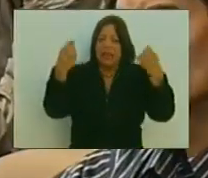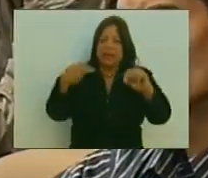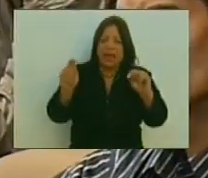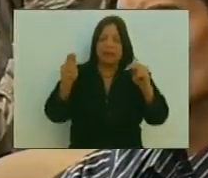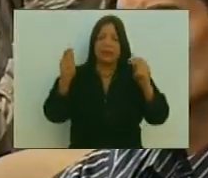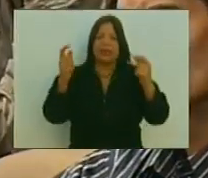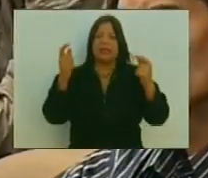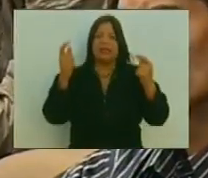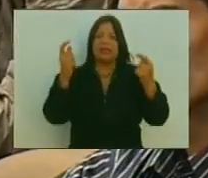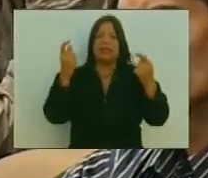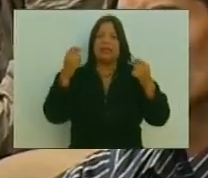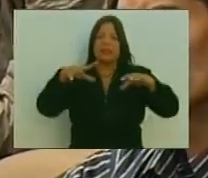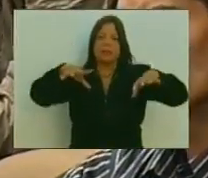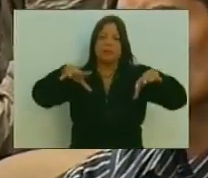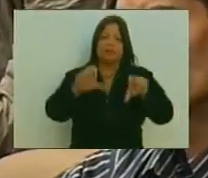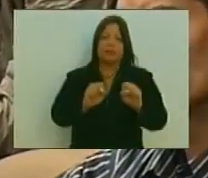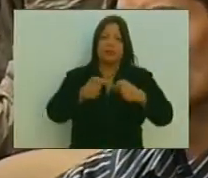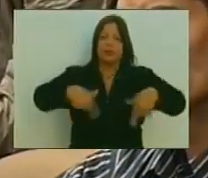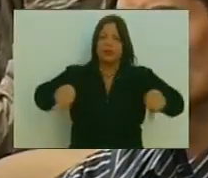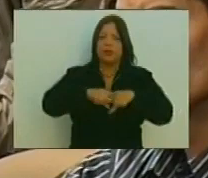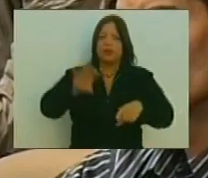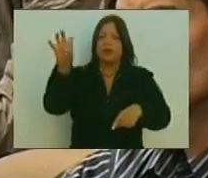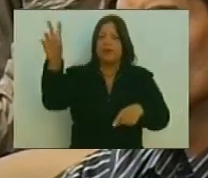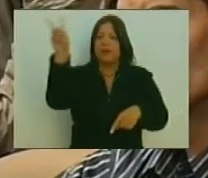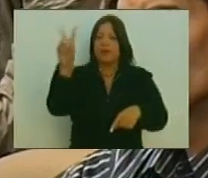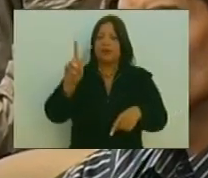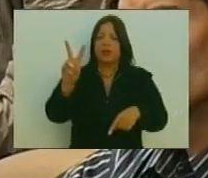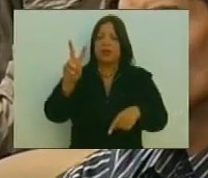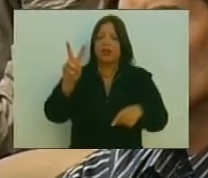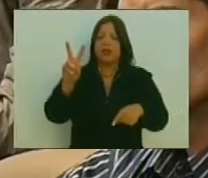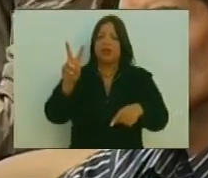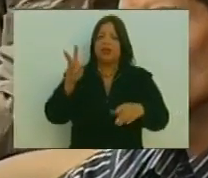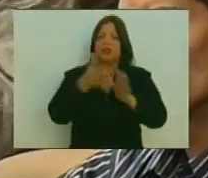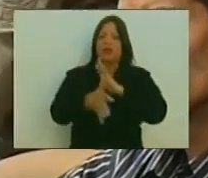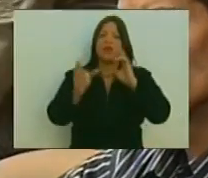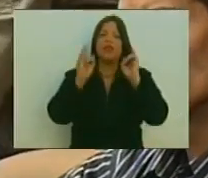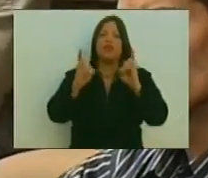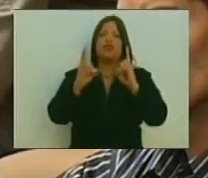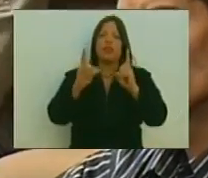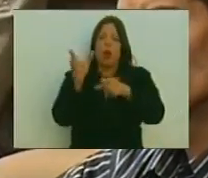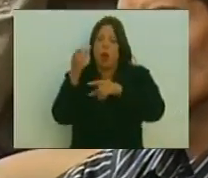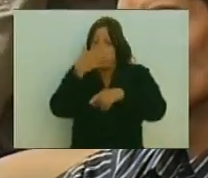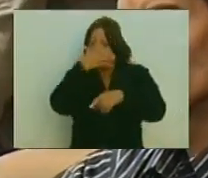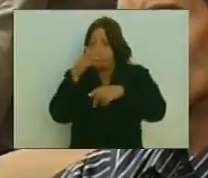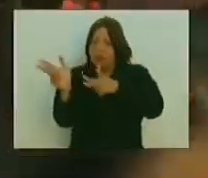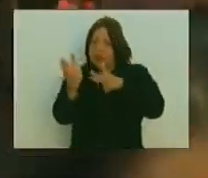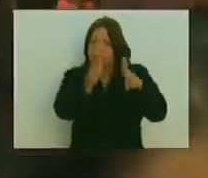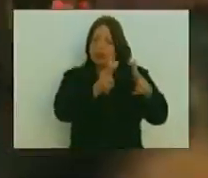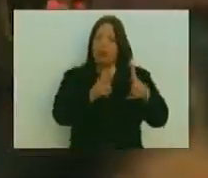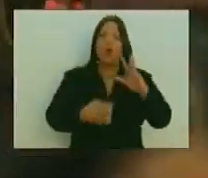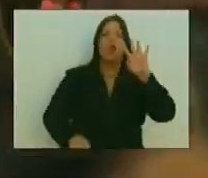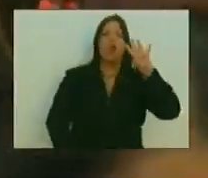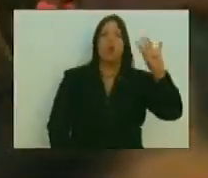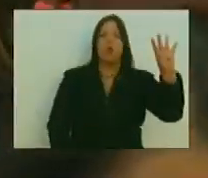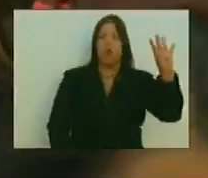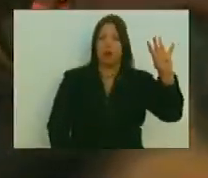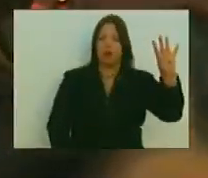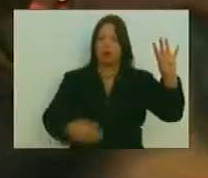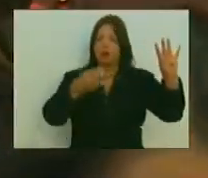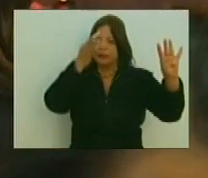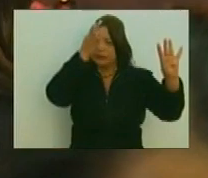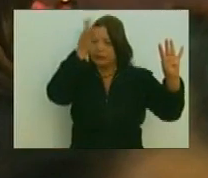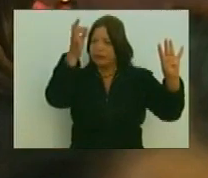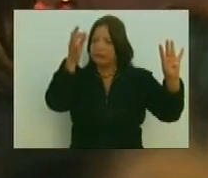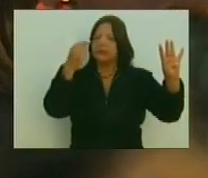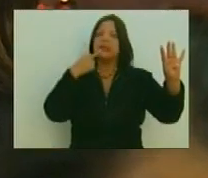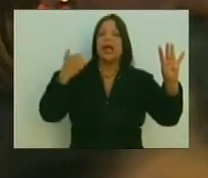preconfigurar la intervención de nuestra patria en base de la doctrina del terrorismo. Cuarto, exigir a los